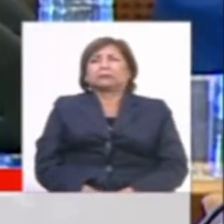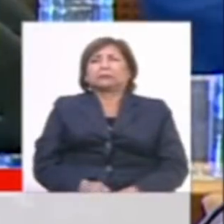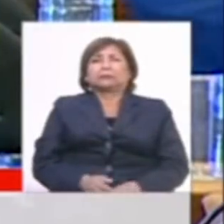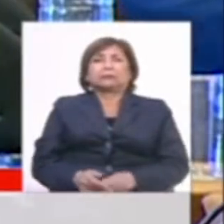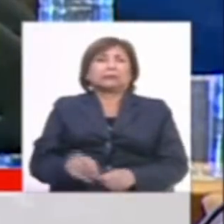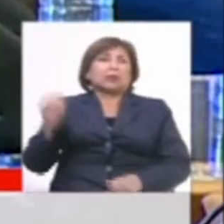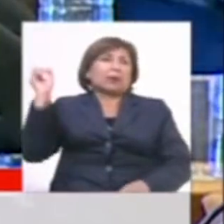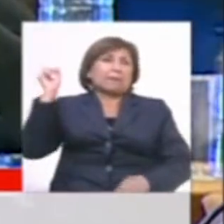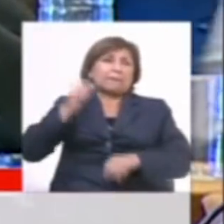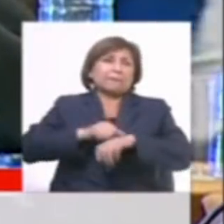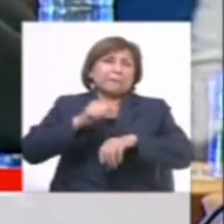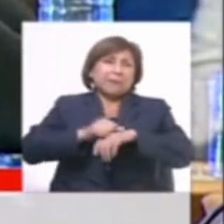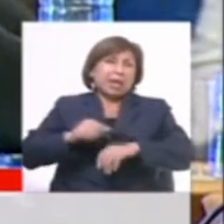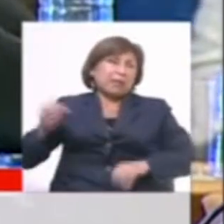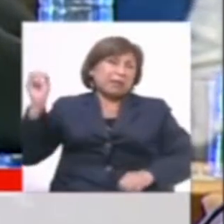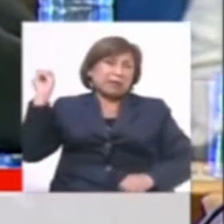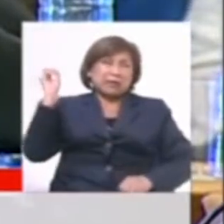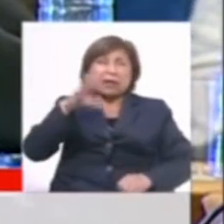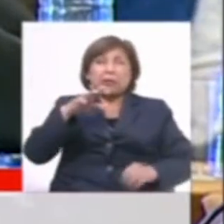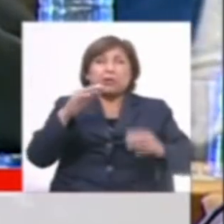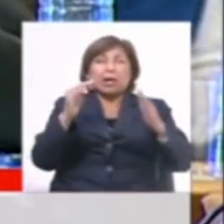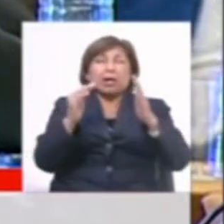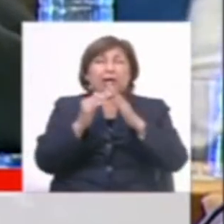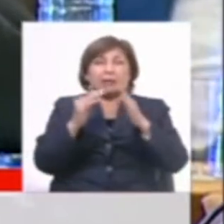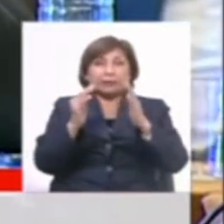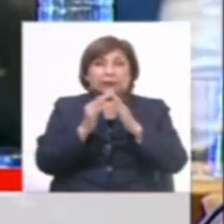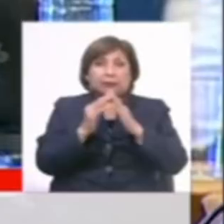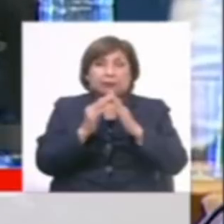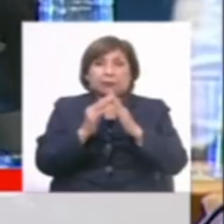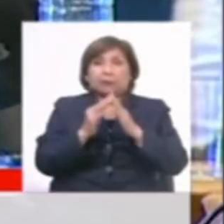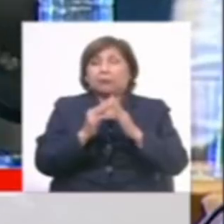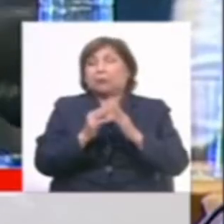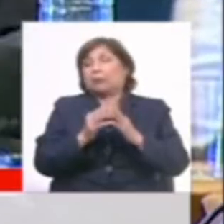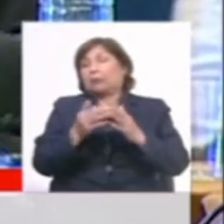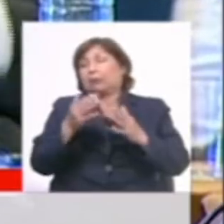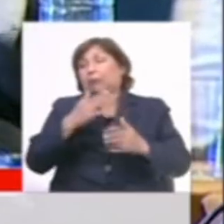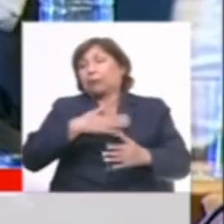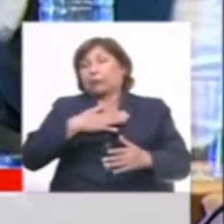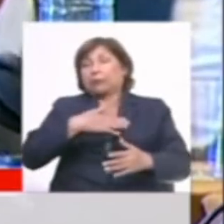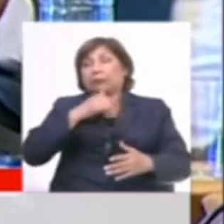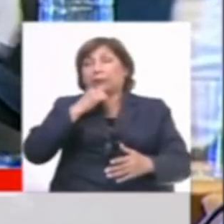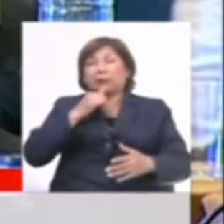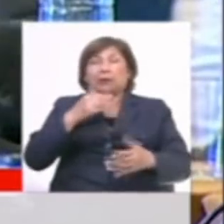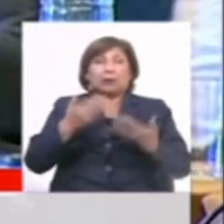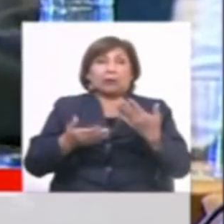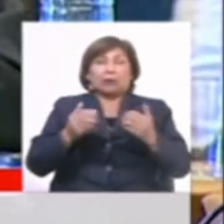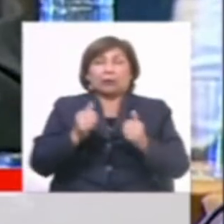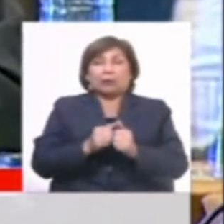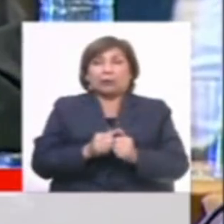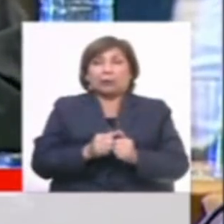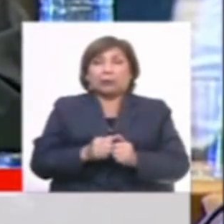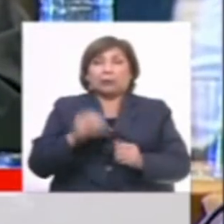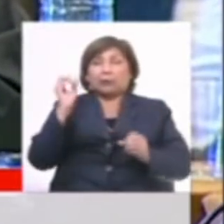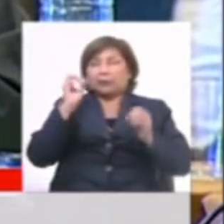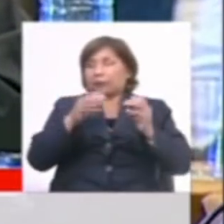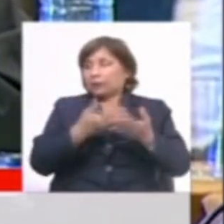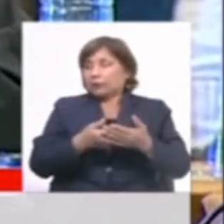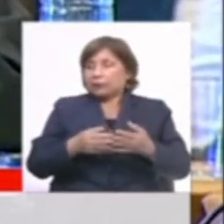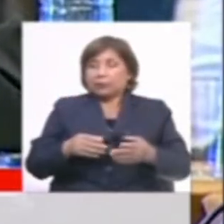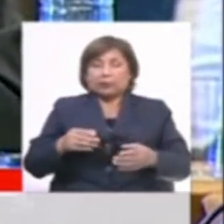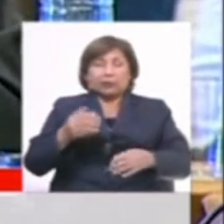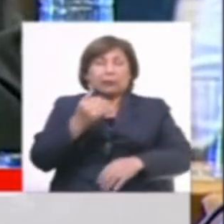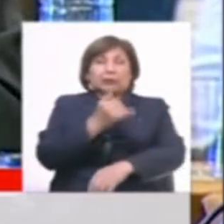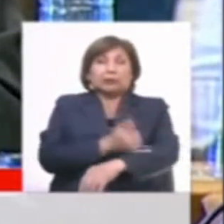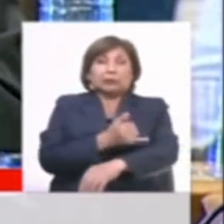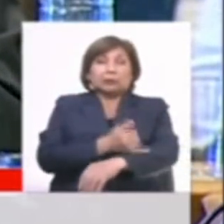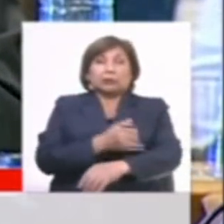apedrear, por ejemplo, un domicilio, la propiedad privada, atentar contra la propiedad privada, las instituciones